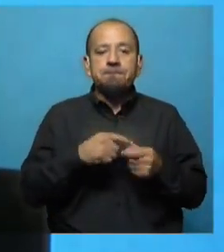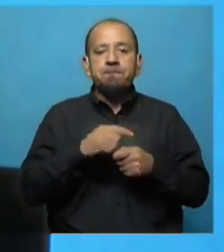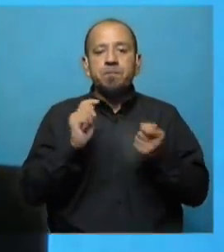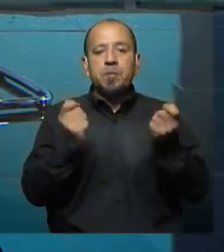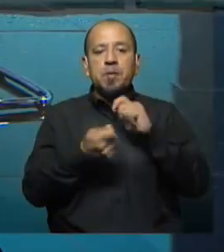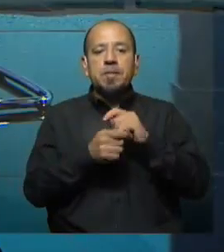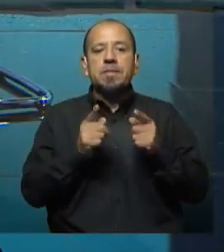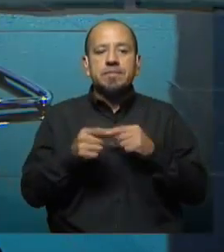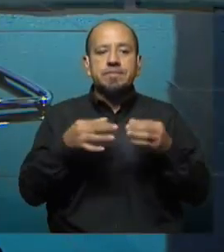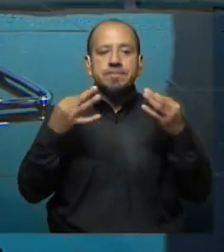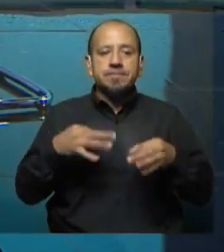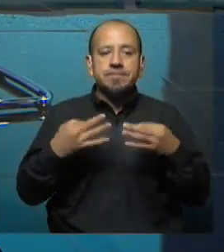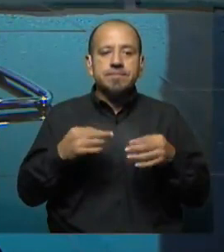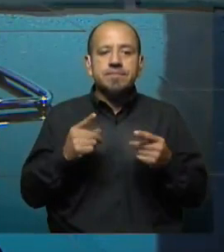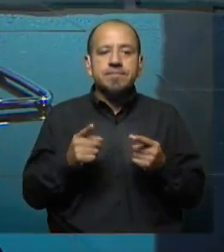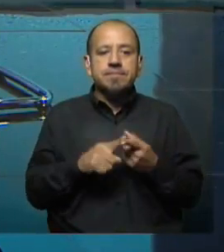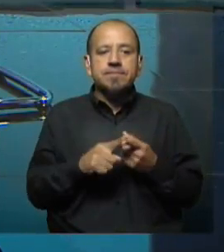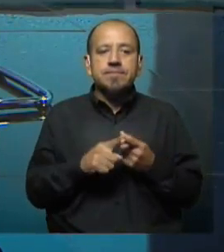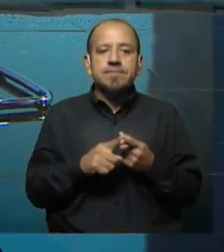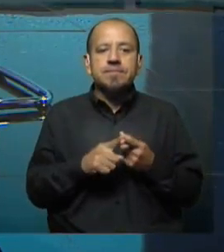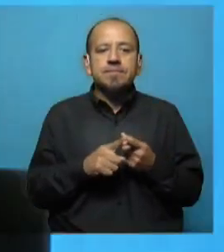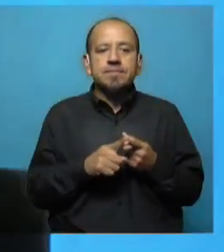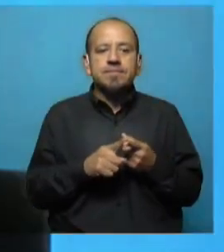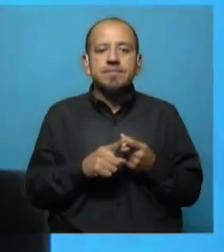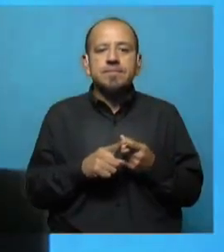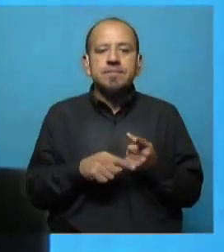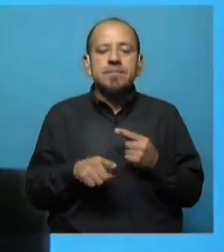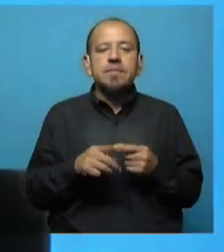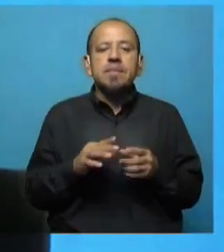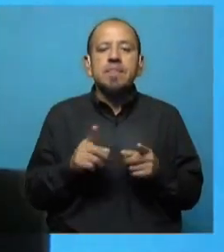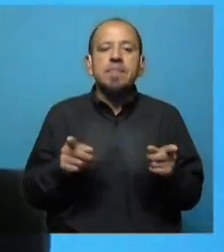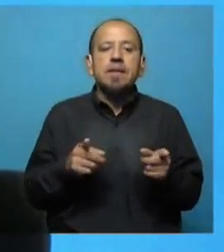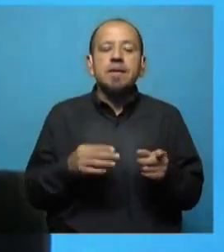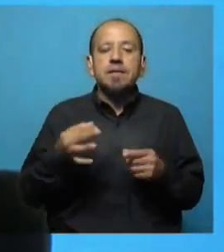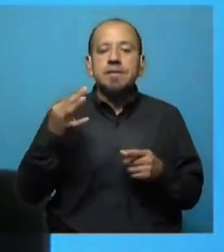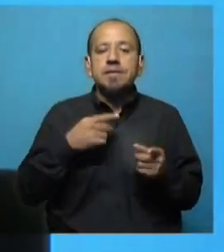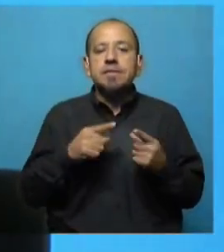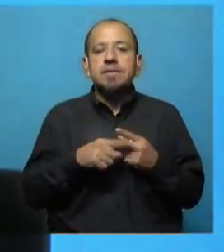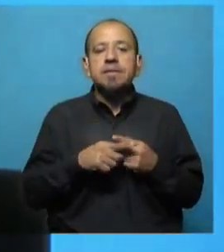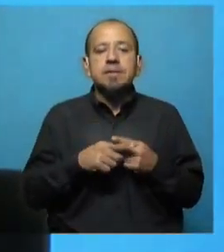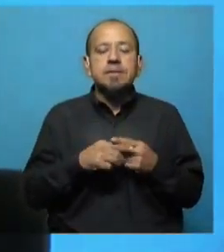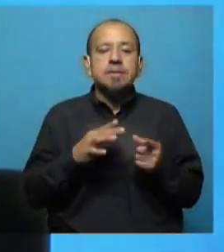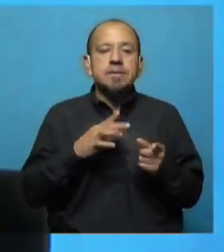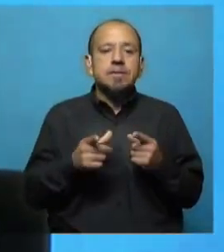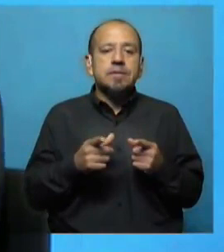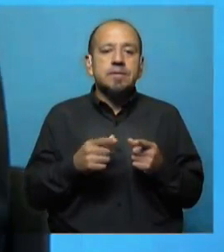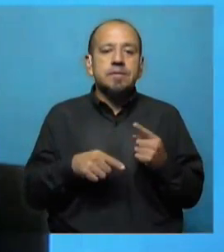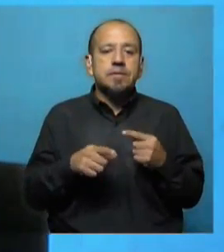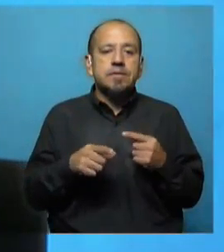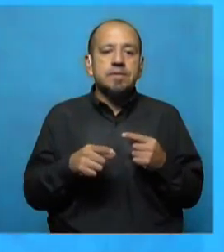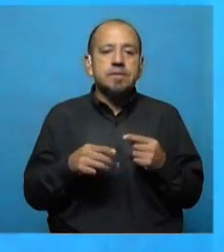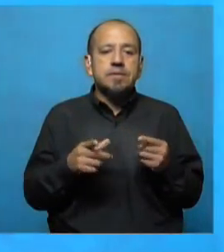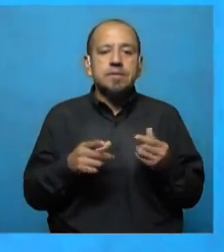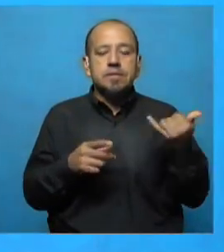está confirmado este qué nos puedes contar De dónde viene Este Y de lo que no